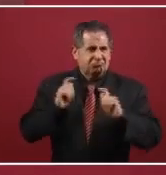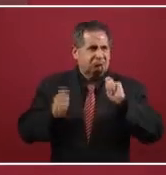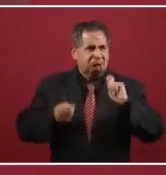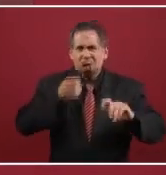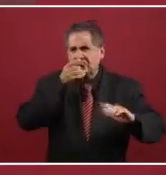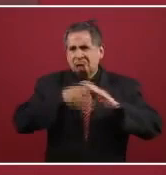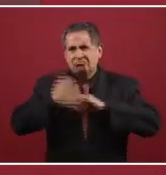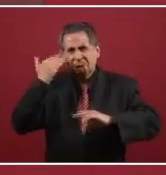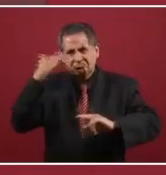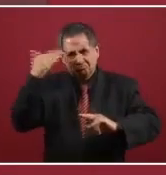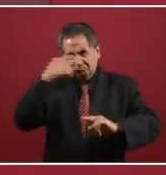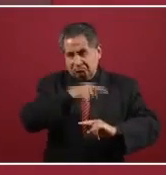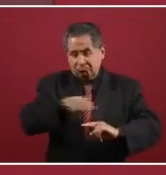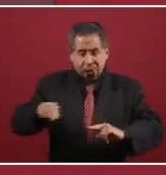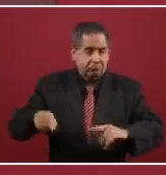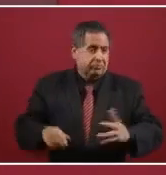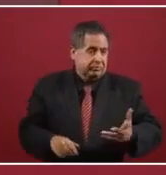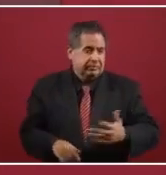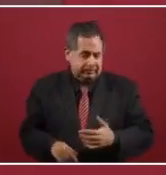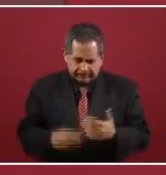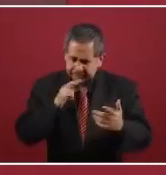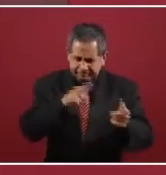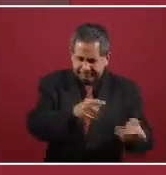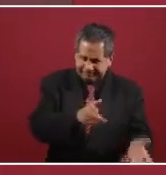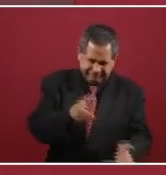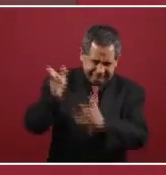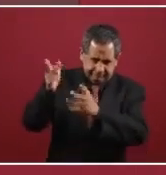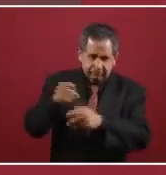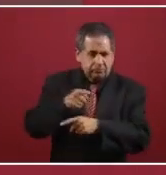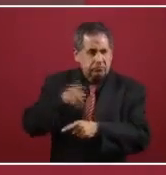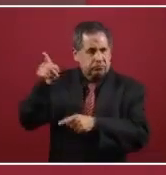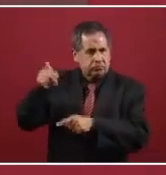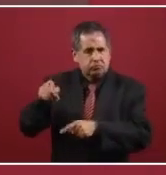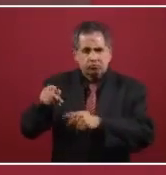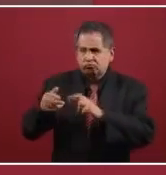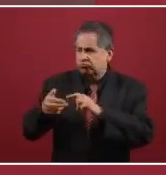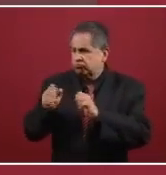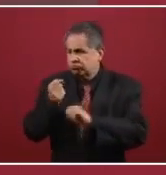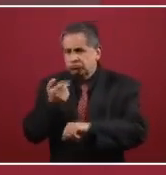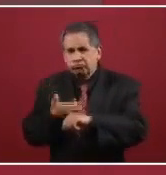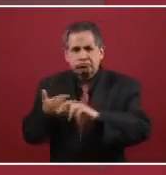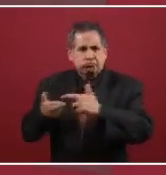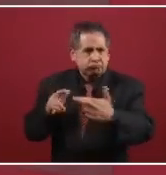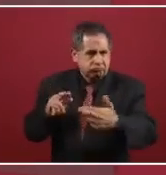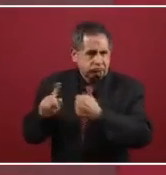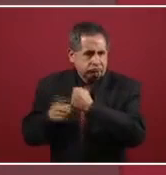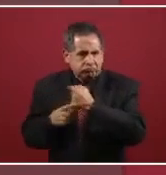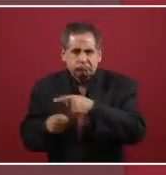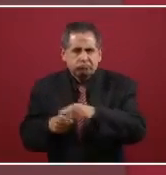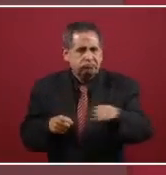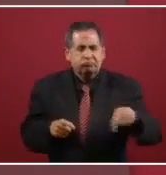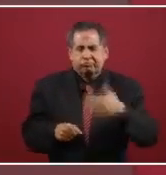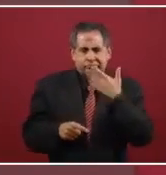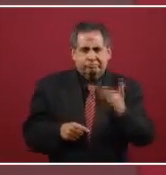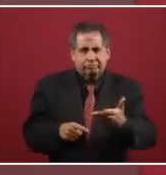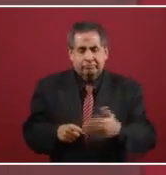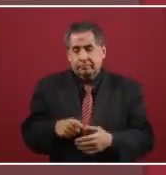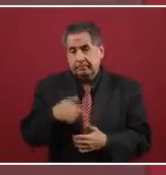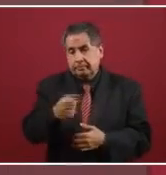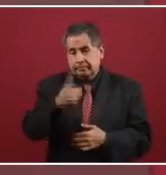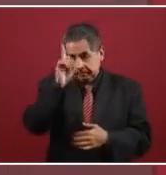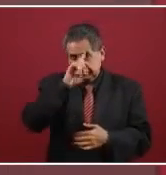mundo y son los que están ayudando en relaciones. Y yo les recuerdo a